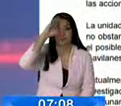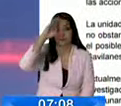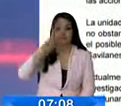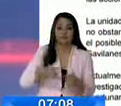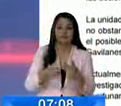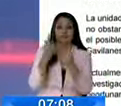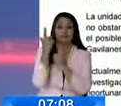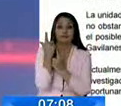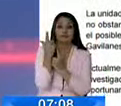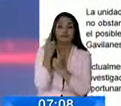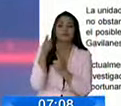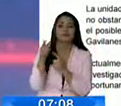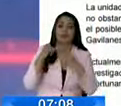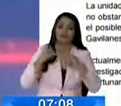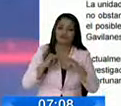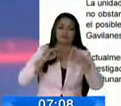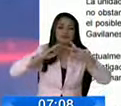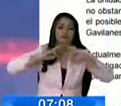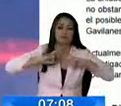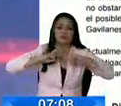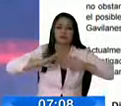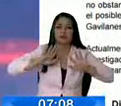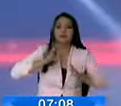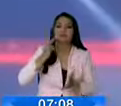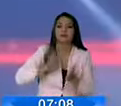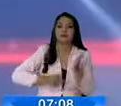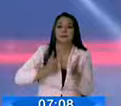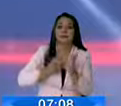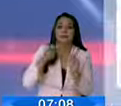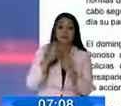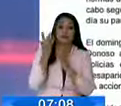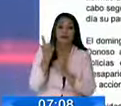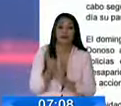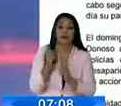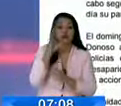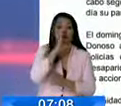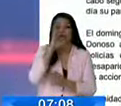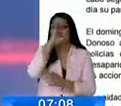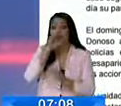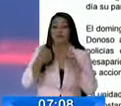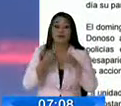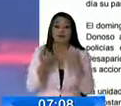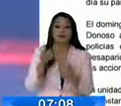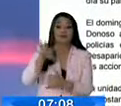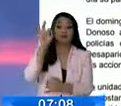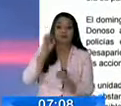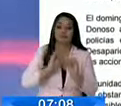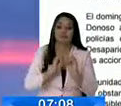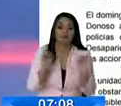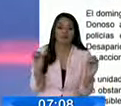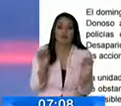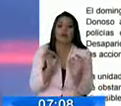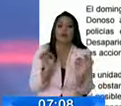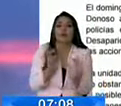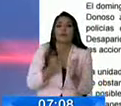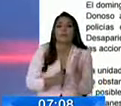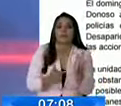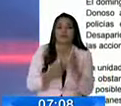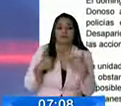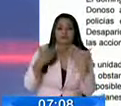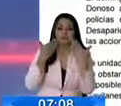Nacional continúan realizando las investigaciones y búsqueda del militar, pero aún no se han encontrado indicios de su paradero.